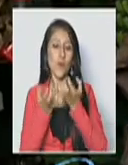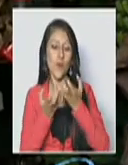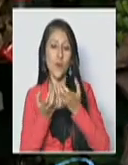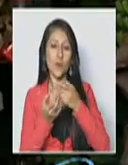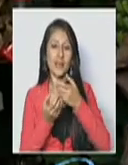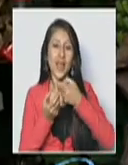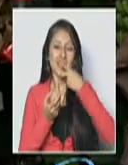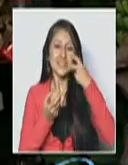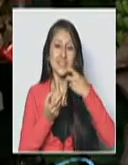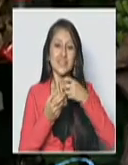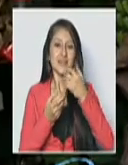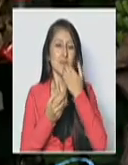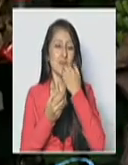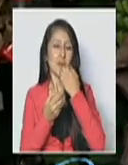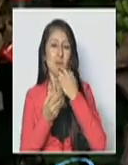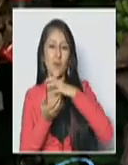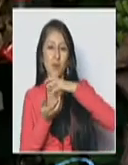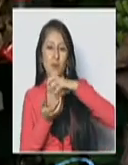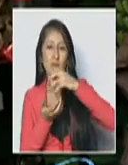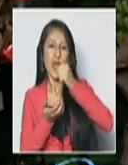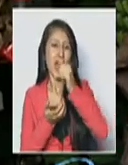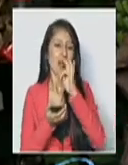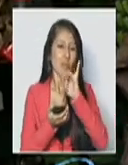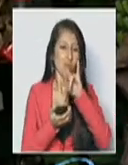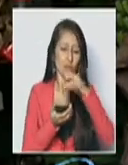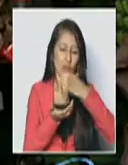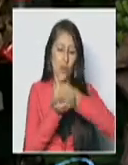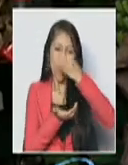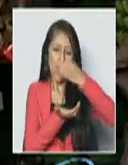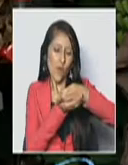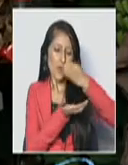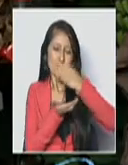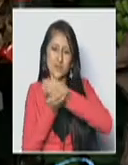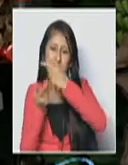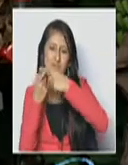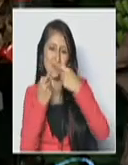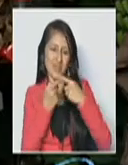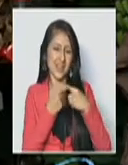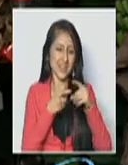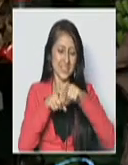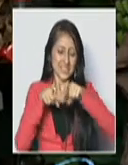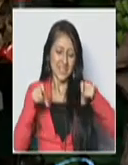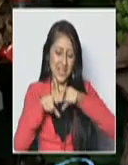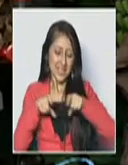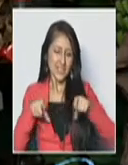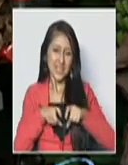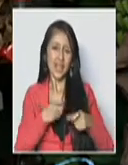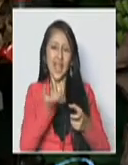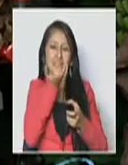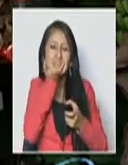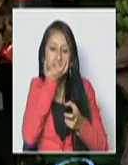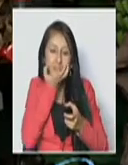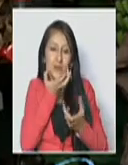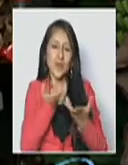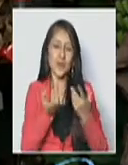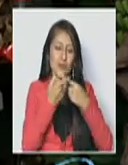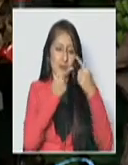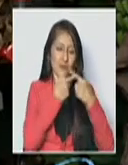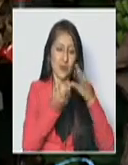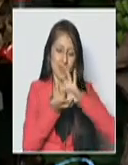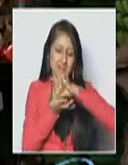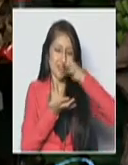tampoco los embutidos y enlatados lo que vengan cocos y frascos atún sardinas salchicha perro jamón mortadela